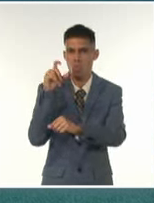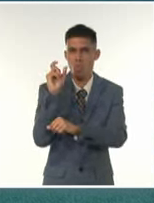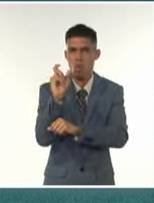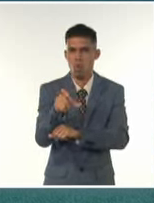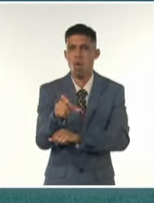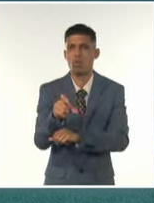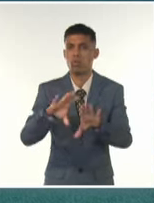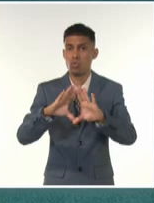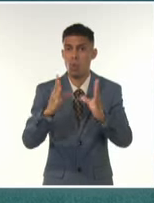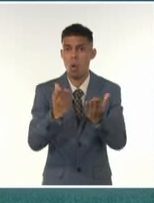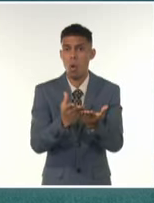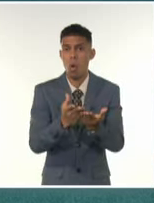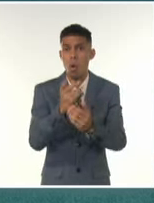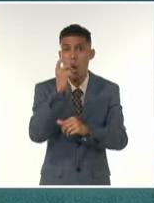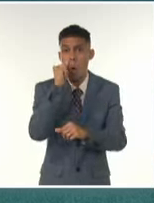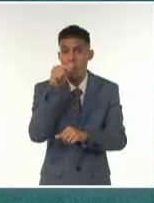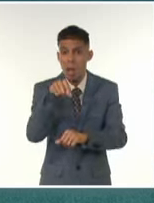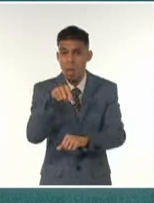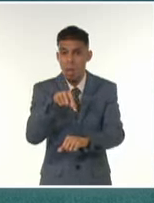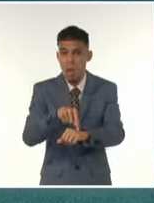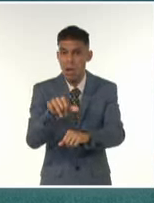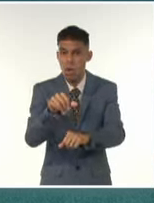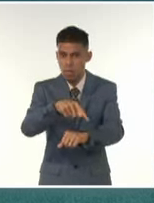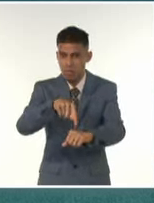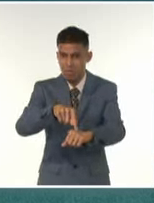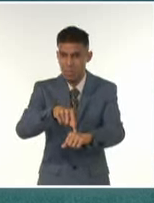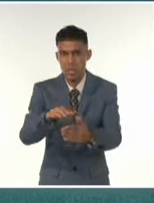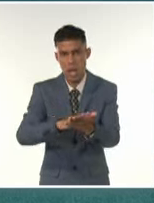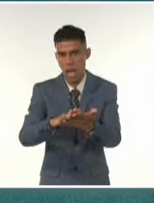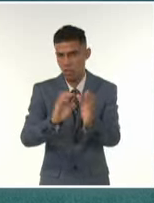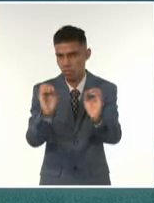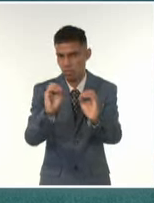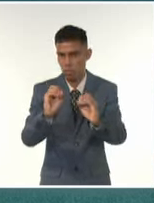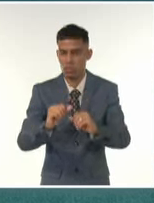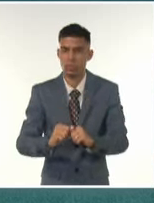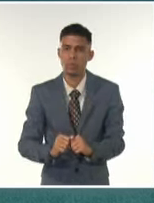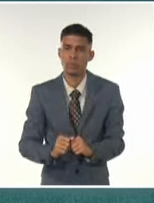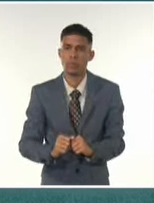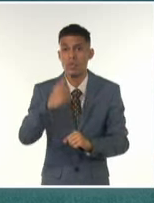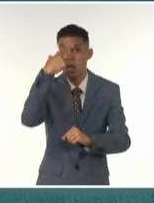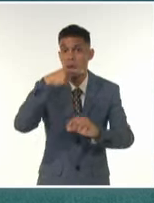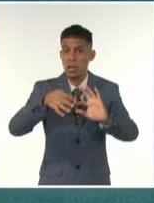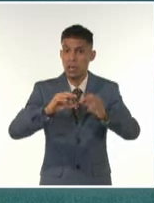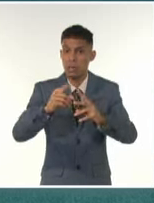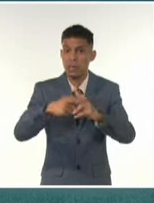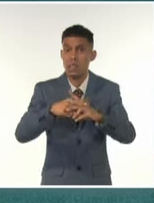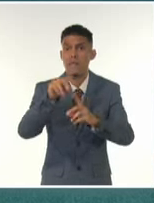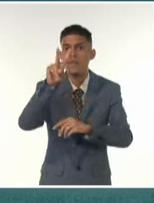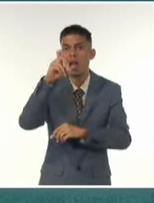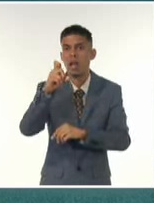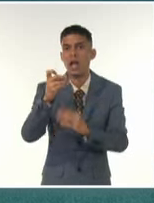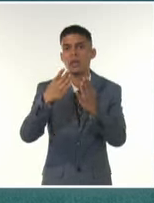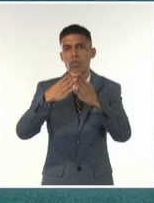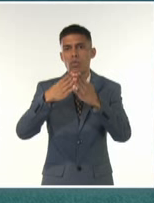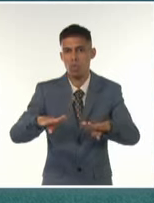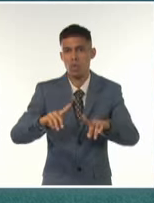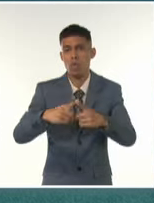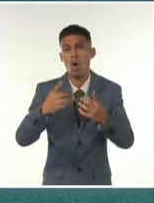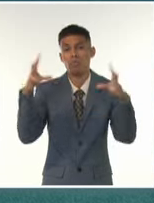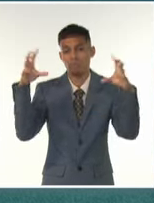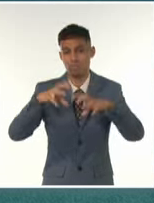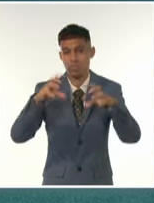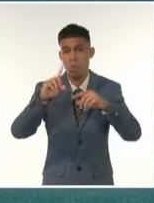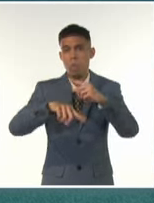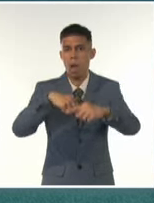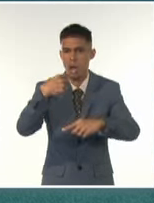hombres en base uno de ellos a la cuenta de Alfredo de Spain Artemisa y villaclara suspendieron por lvia y jugarán mañana desde las 2 de la tarde